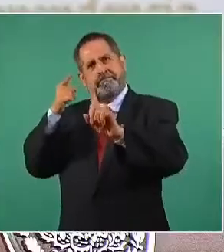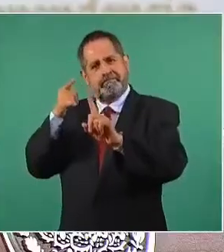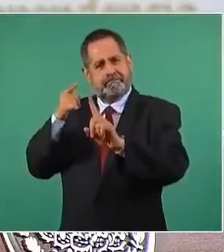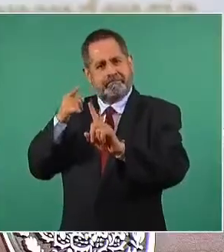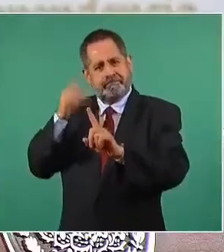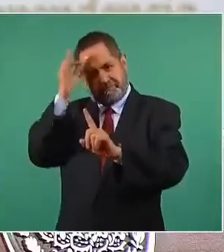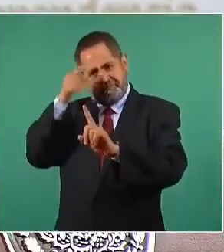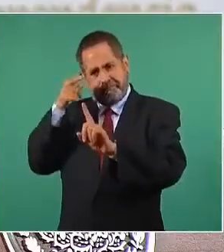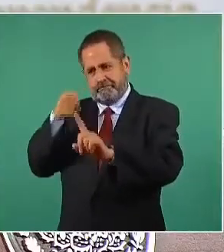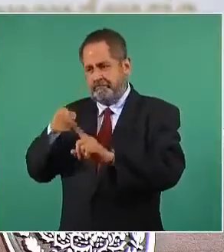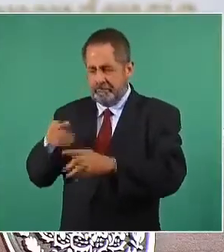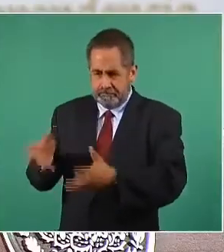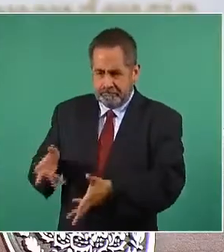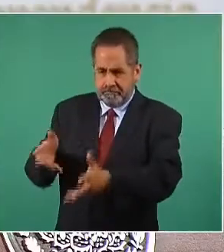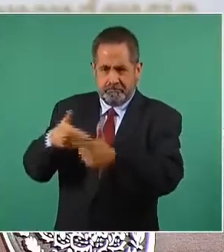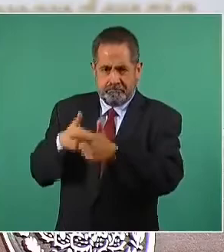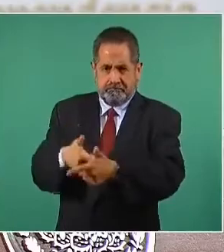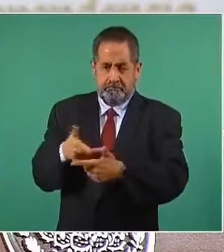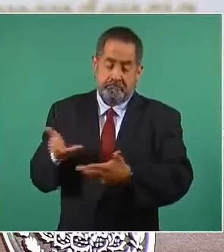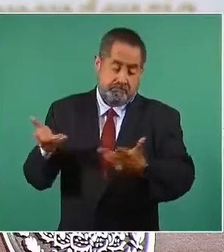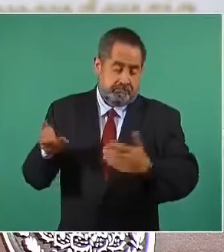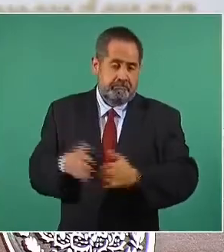y ser